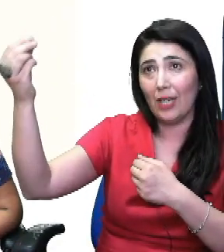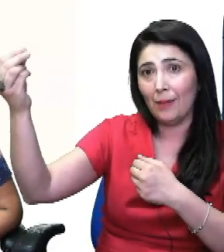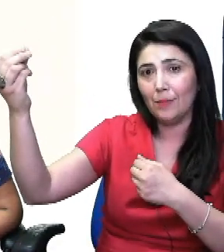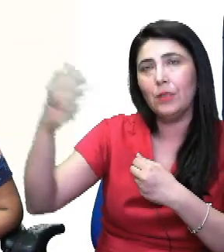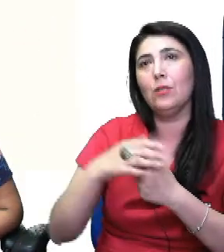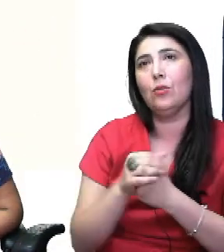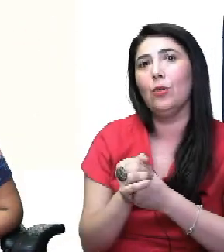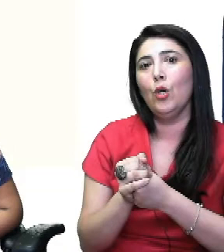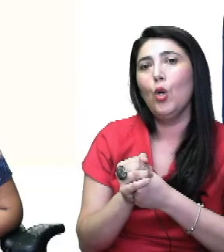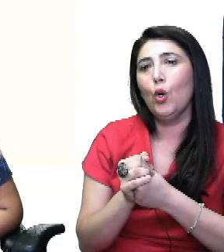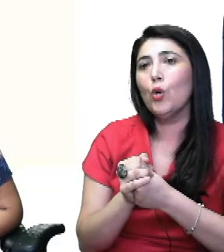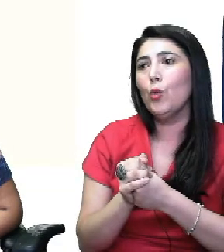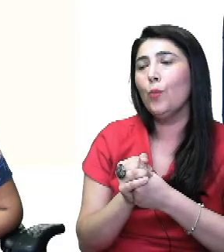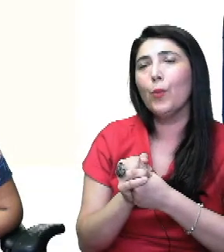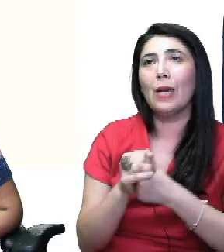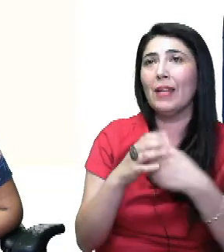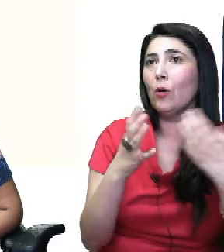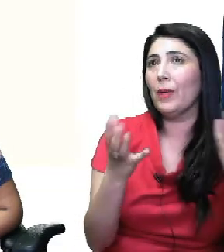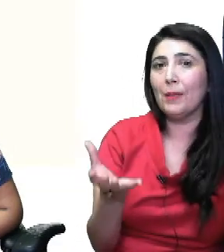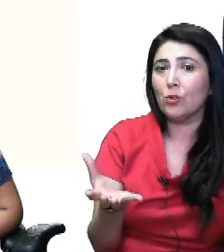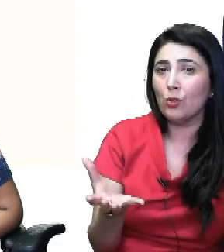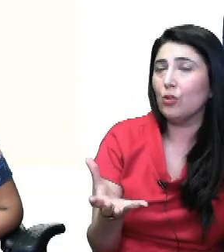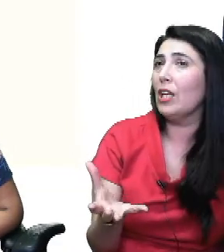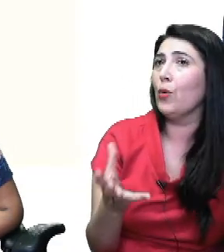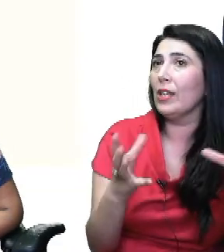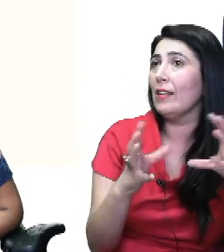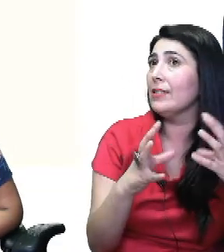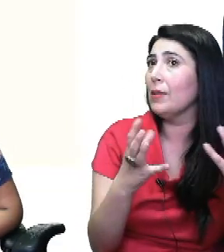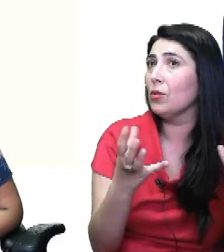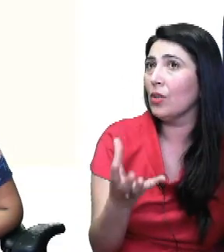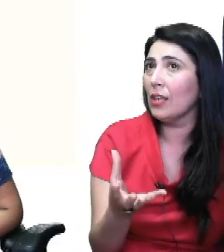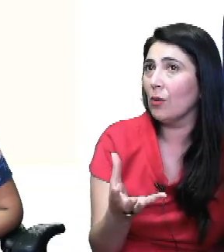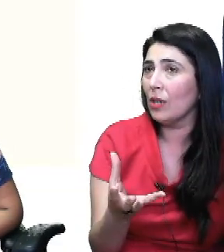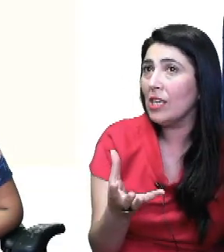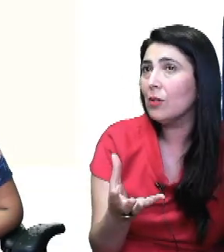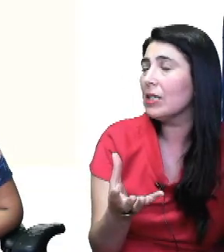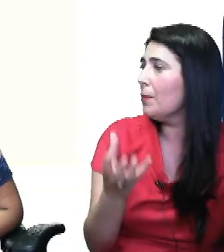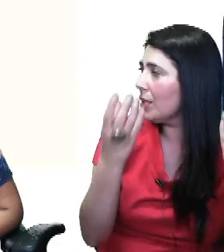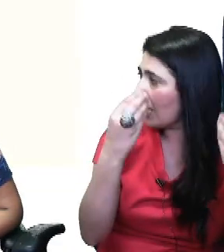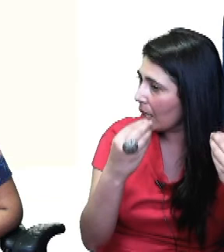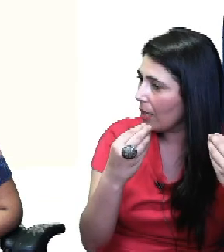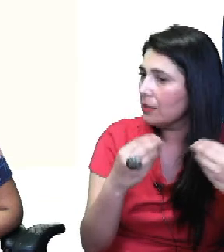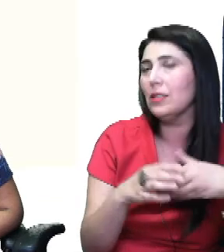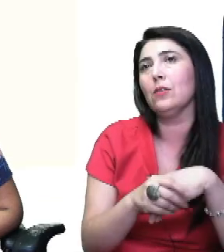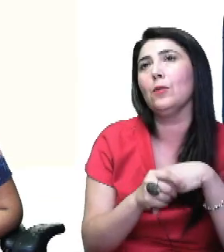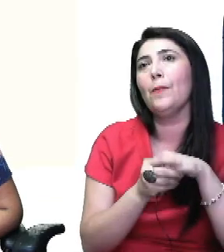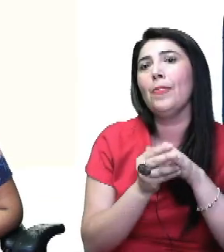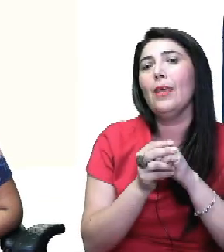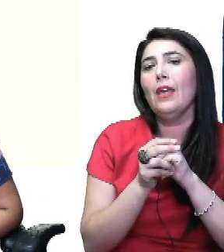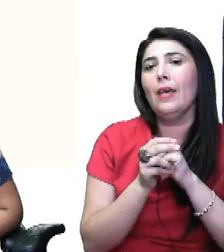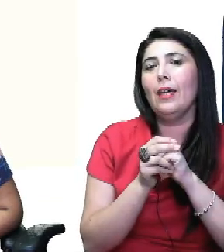de un COSAM, ¿cierto? O de un programa de acompañamiento psicosocial en un establecimiento educativo, también puede estar aquí,